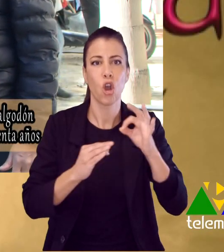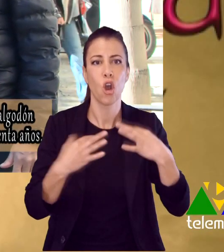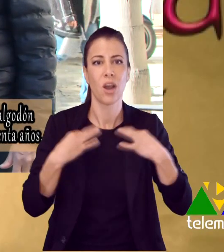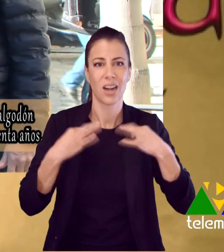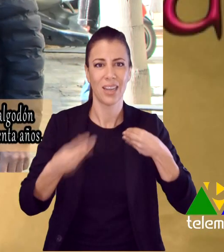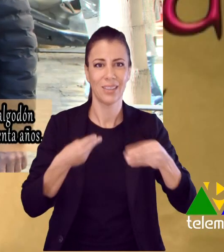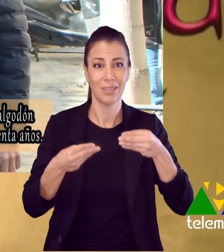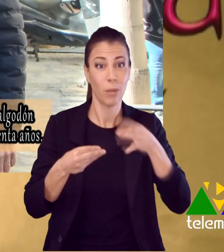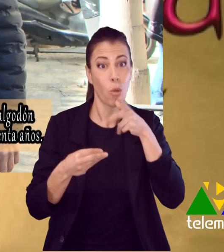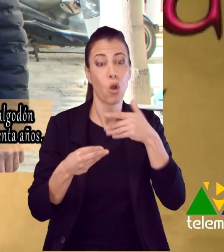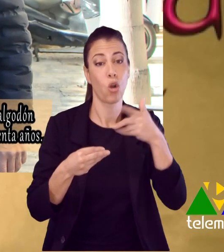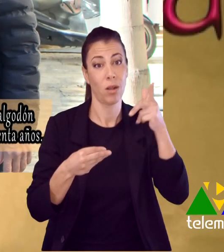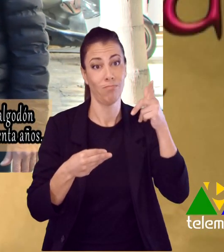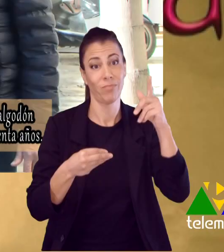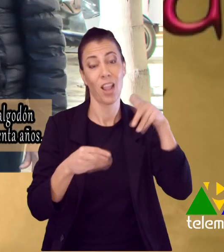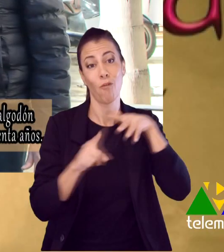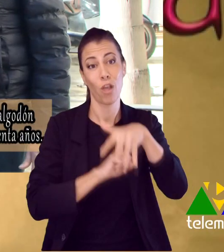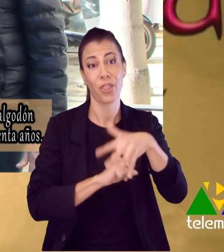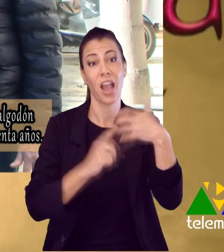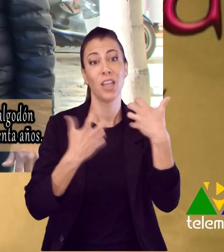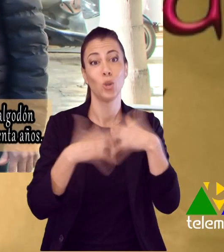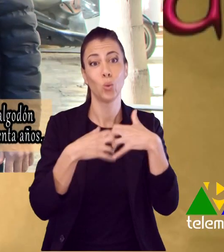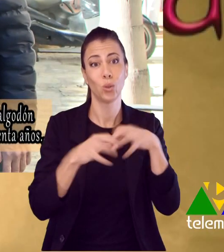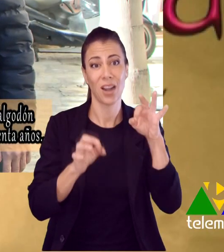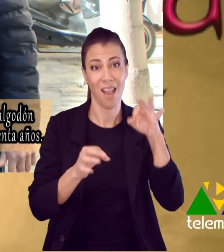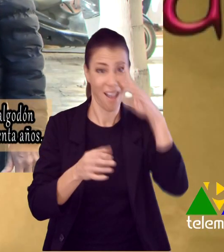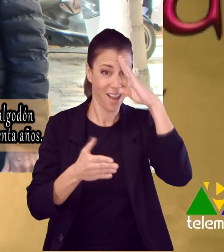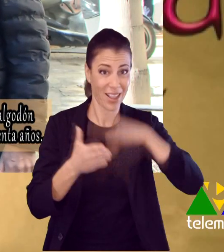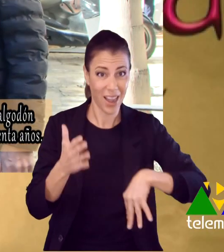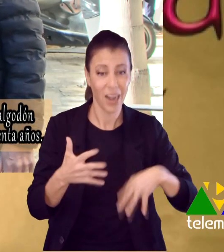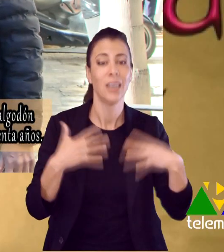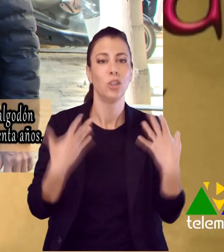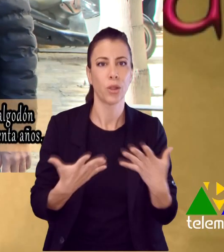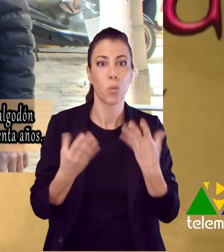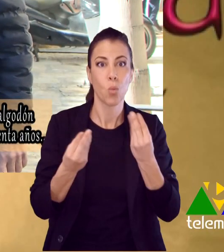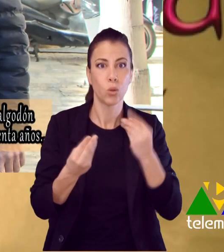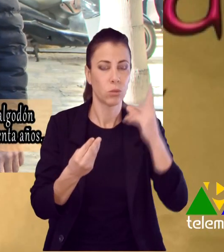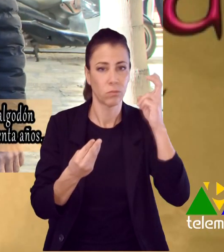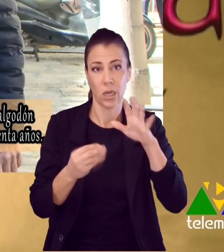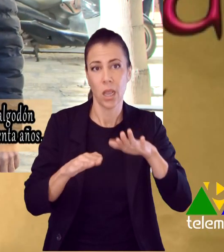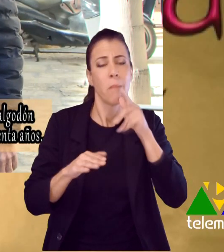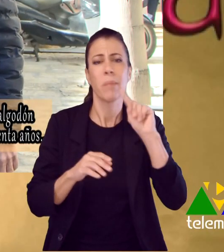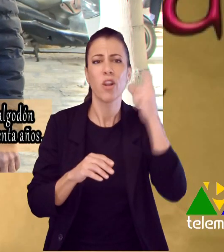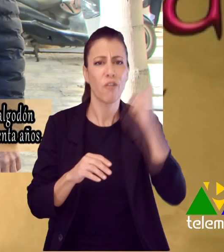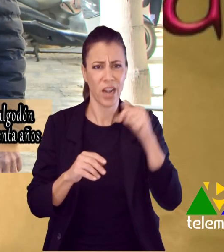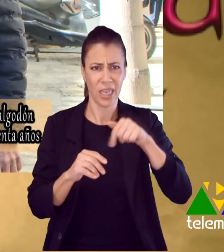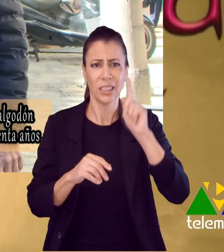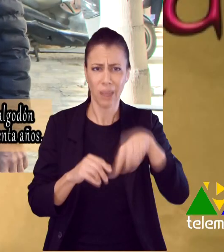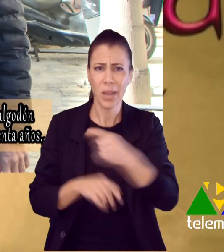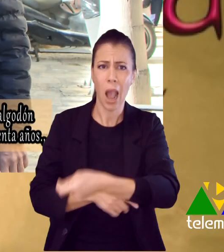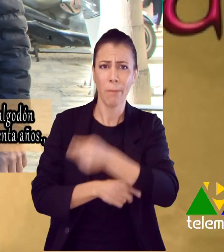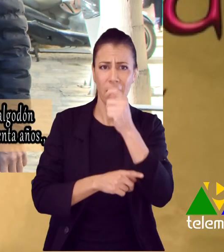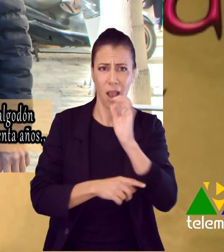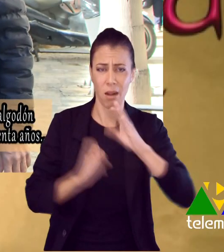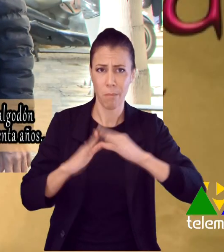de las industrias catalanas, con lo cual se establecen muchos catalanes, primero porque vienen a pescar también, barcos catalanes